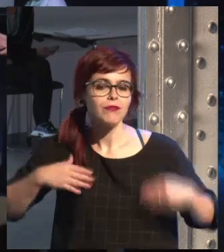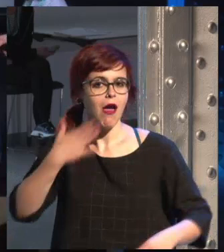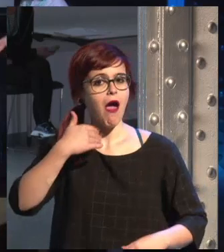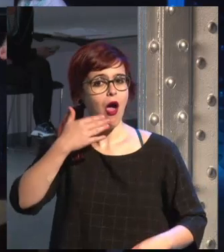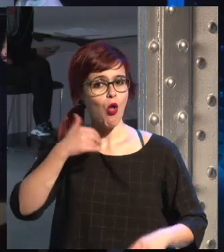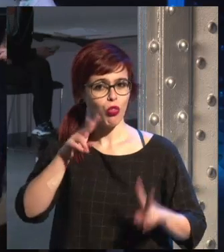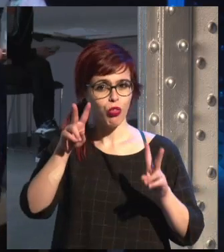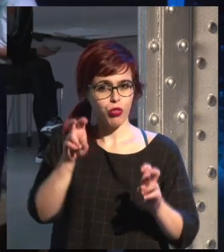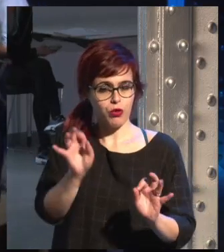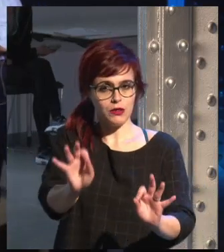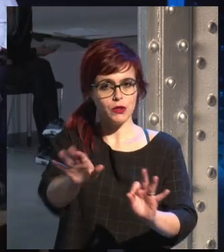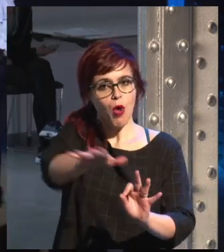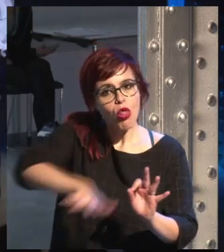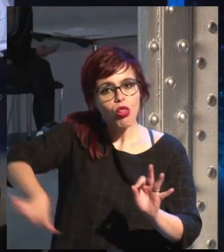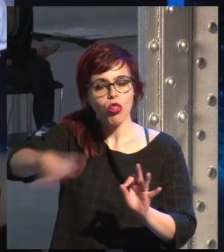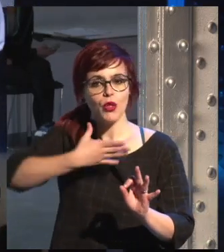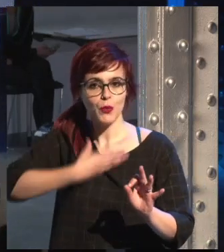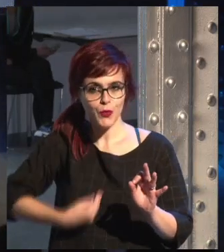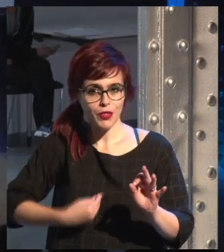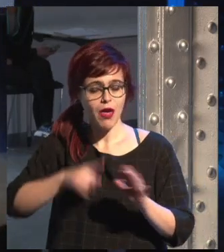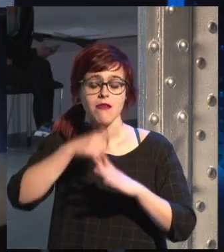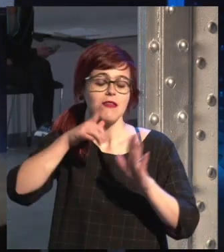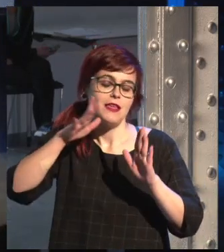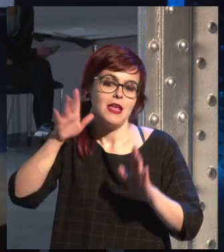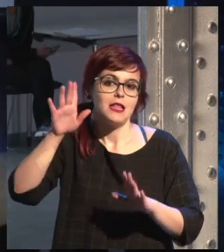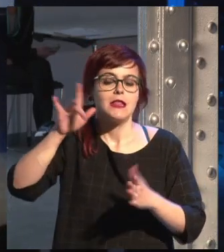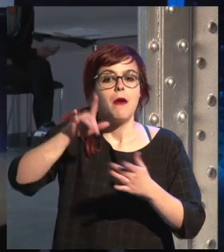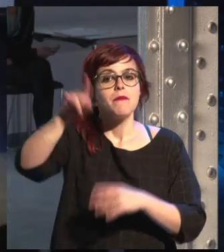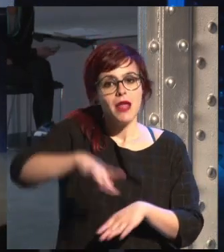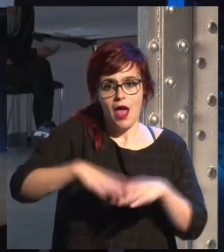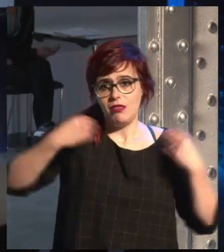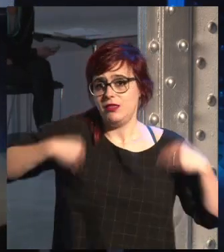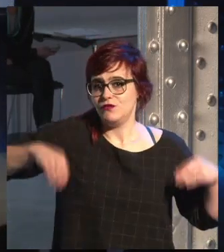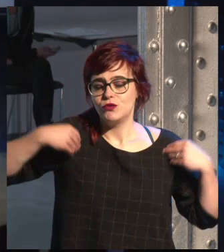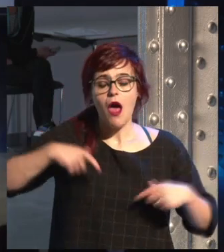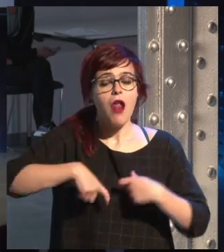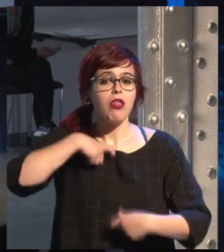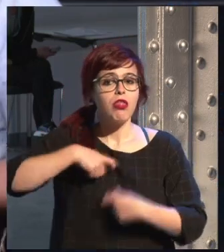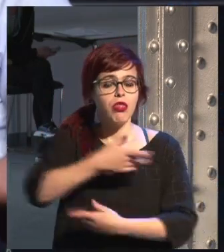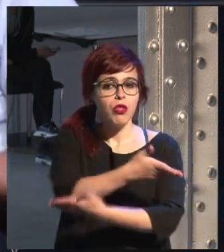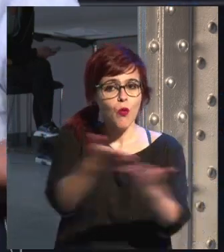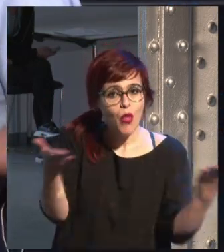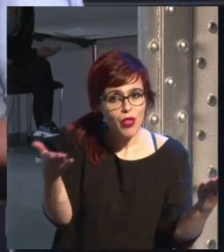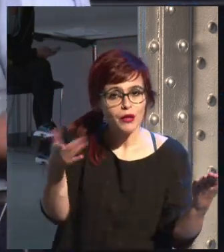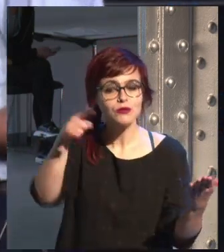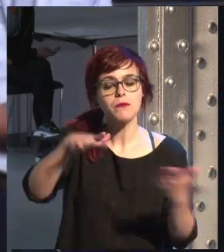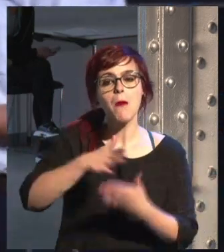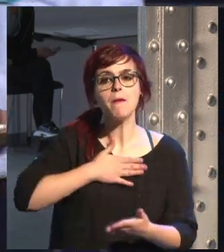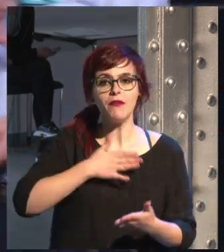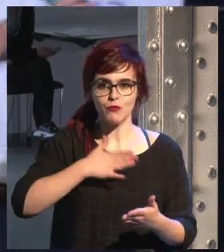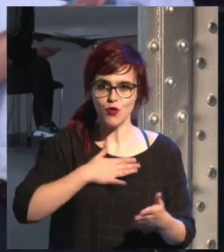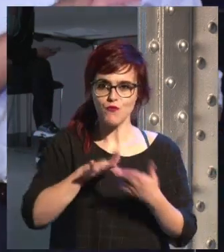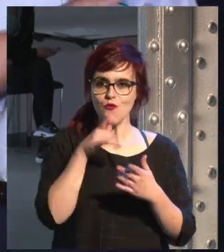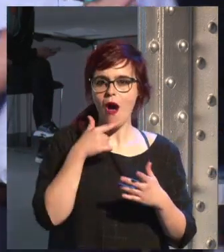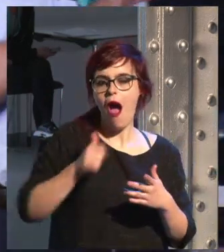en los ciudadanos de la región de Murcia, y en última instancia a disfrutar, que los ciudadanos disfruten con el patrimonio y romper